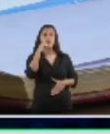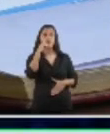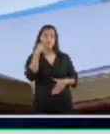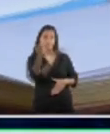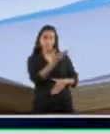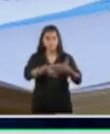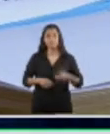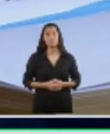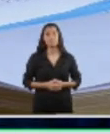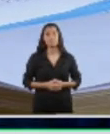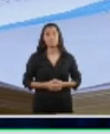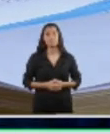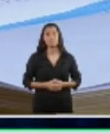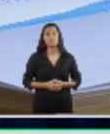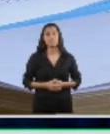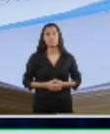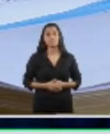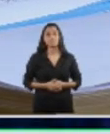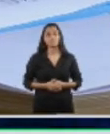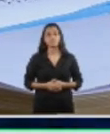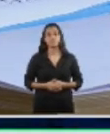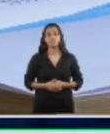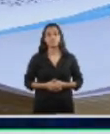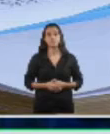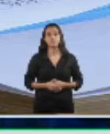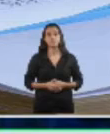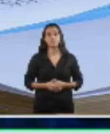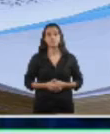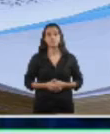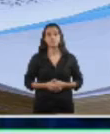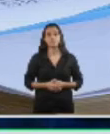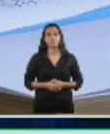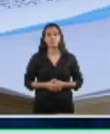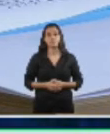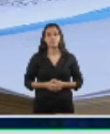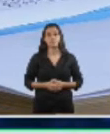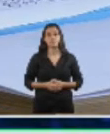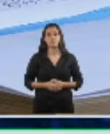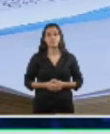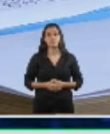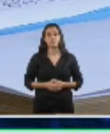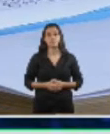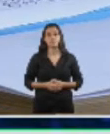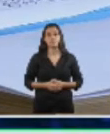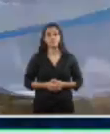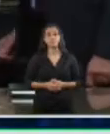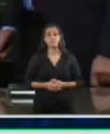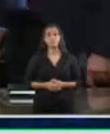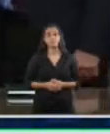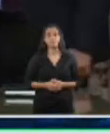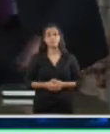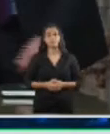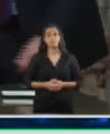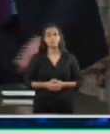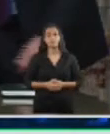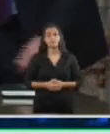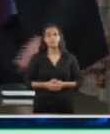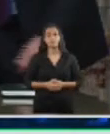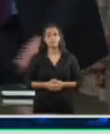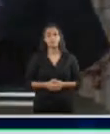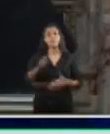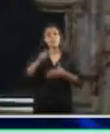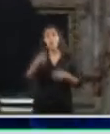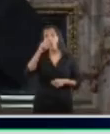cualquier manera, lo que hay que decir es que hoy precisamente me afirmaba Cristian